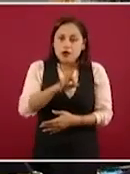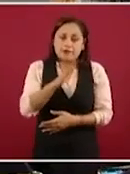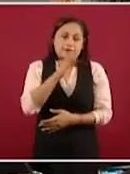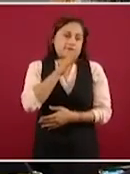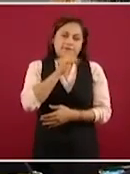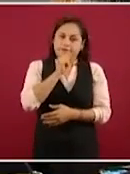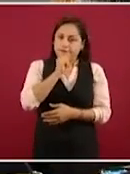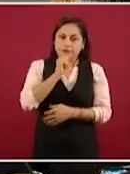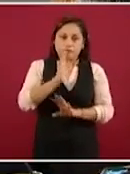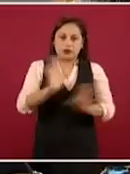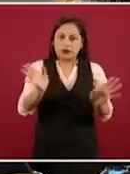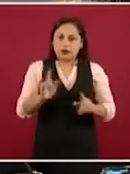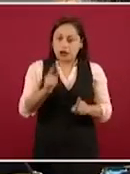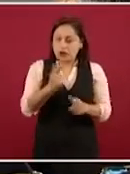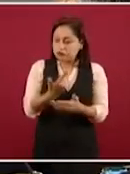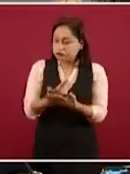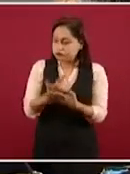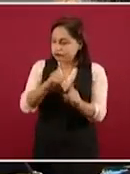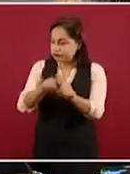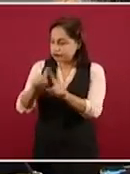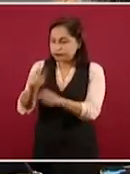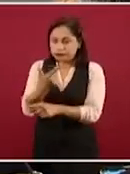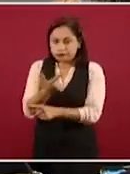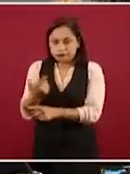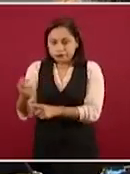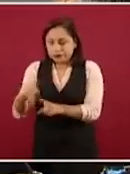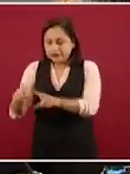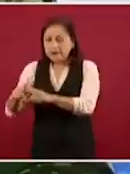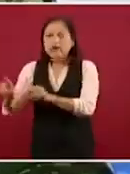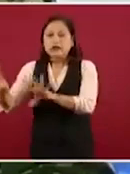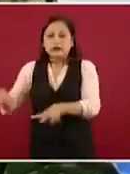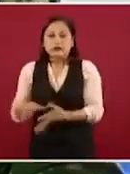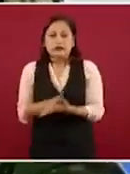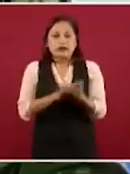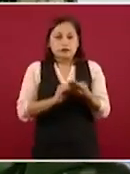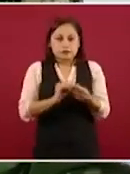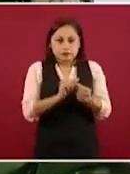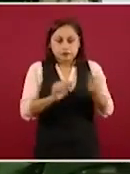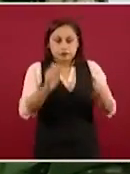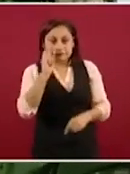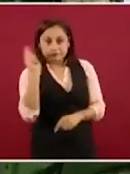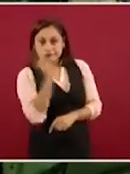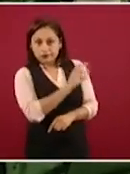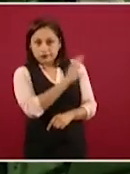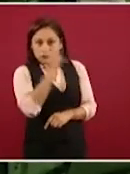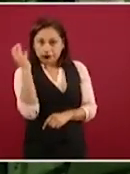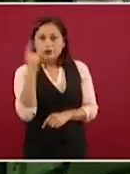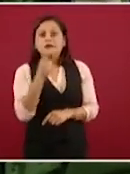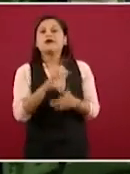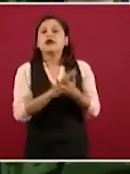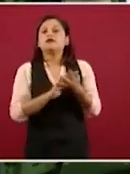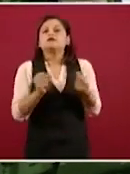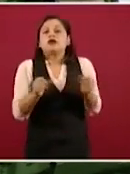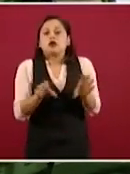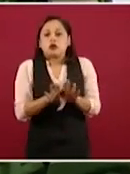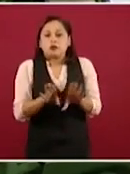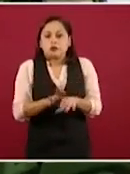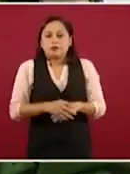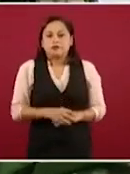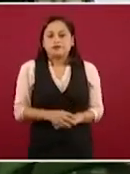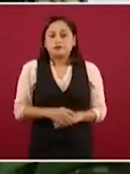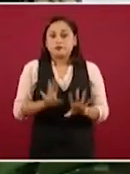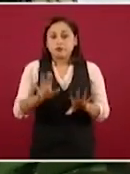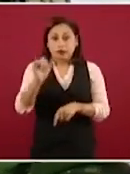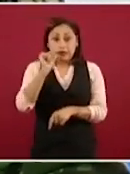todas estas armas fueron destruidas. Ahí ustedes pueden observar las fotografías. En total, el día de ayer